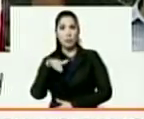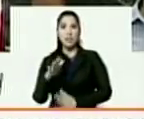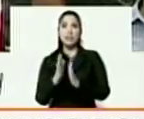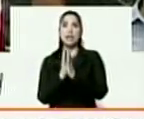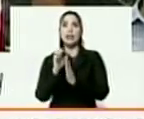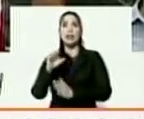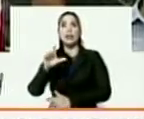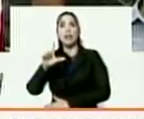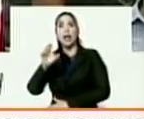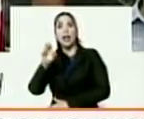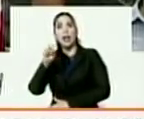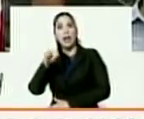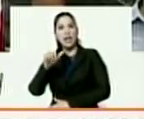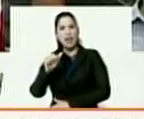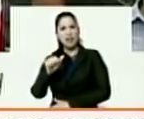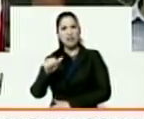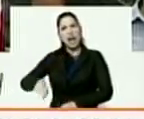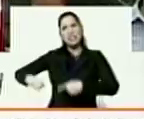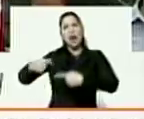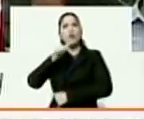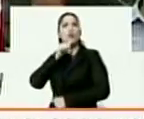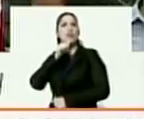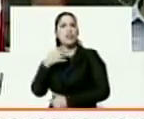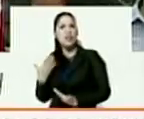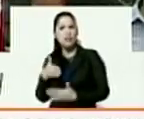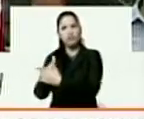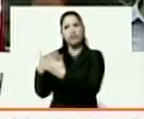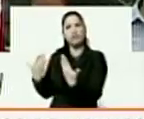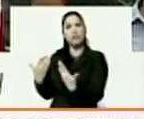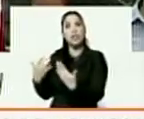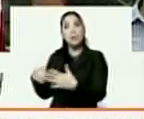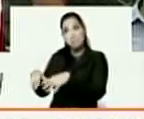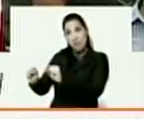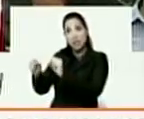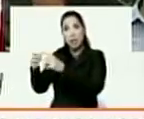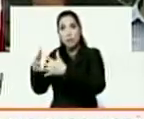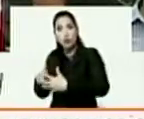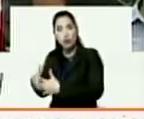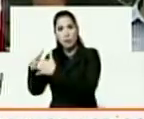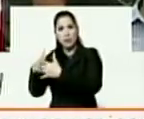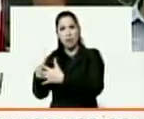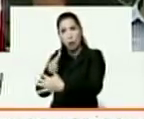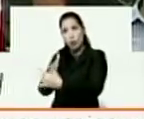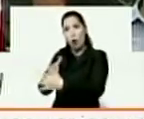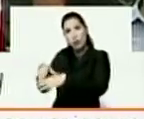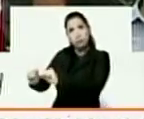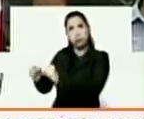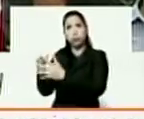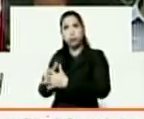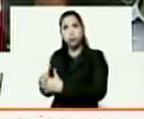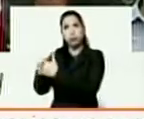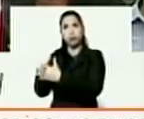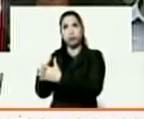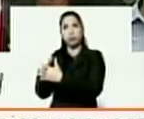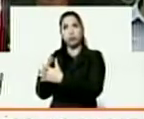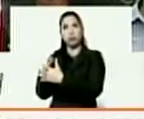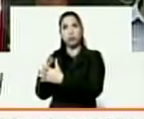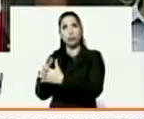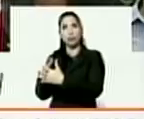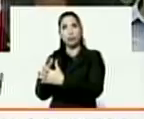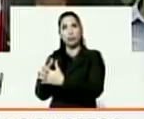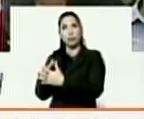ya alzado contra quien contra el imperialismo norteamericano contra el imperialismo gringo que ese día